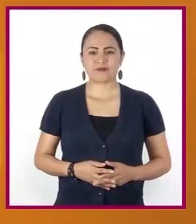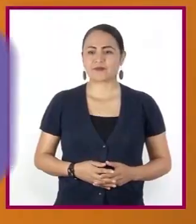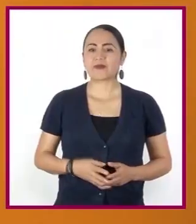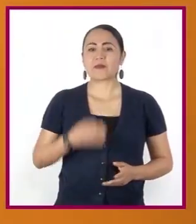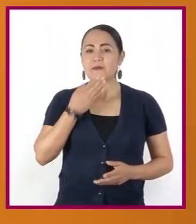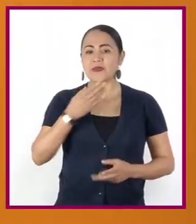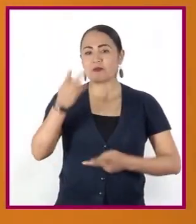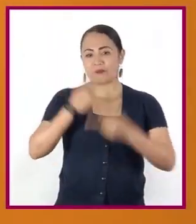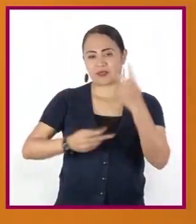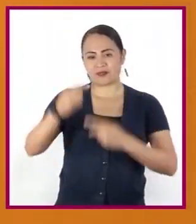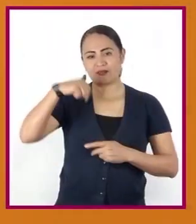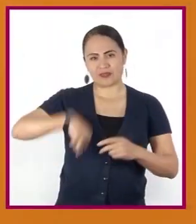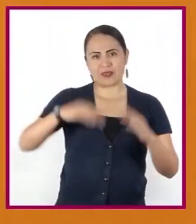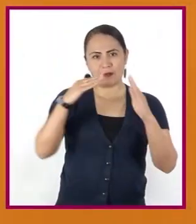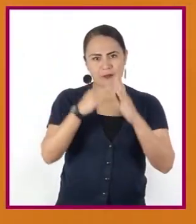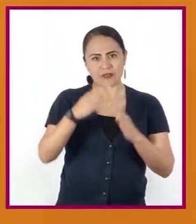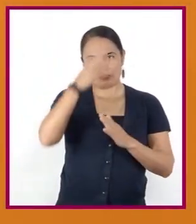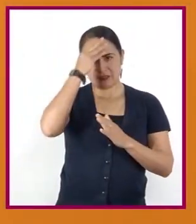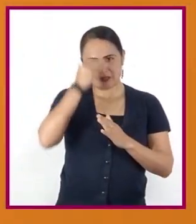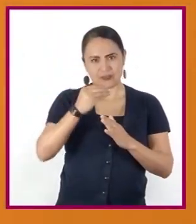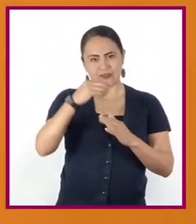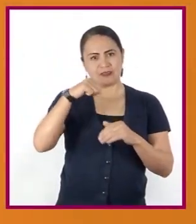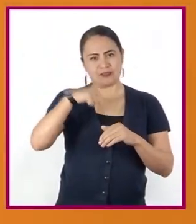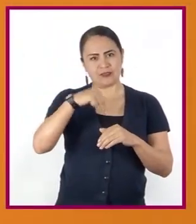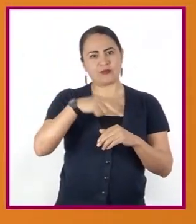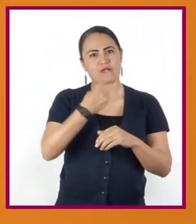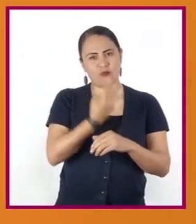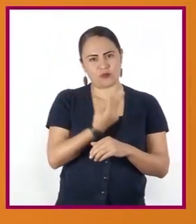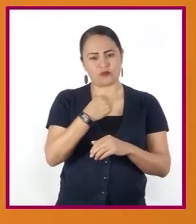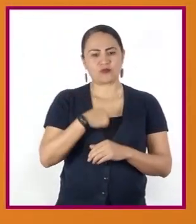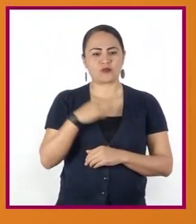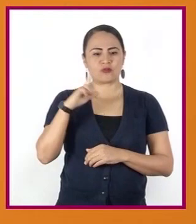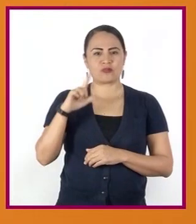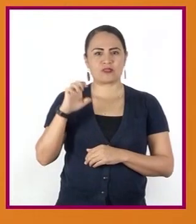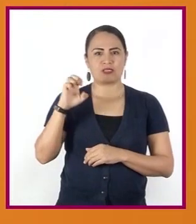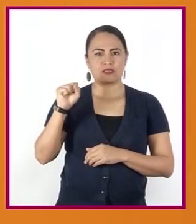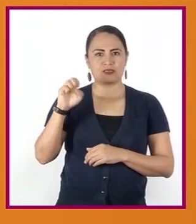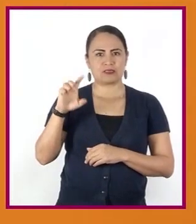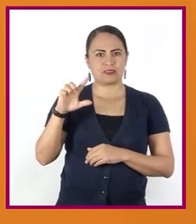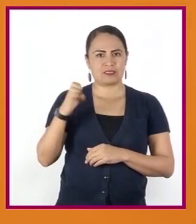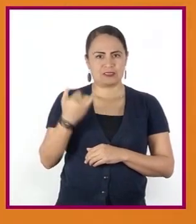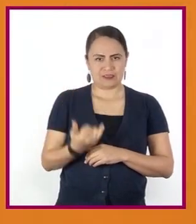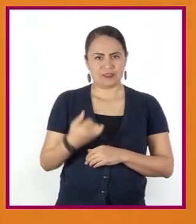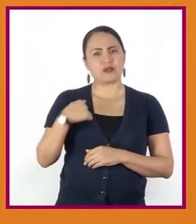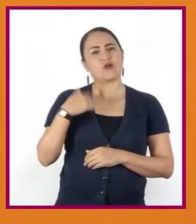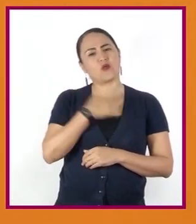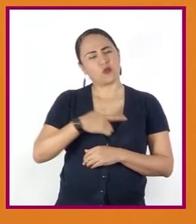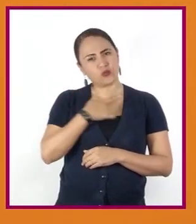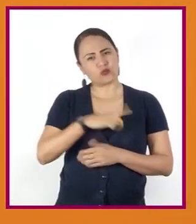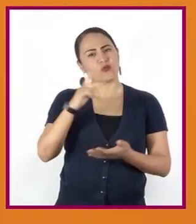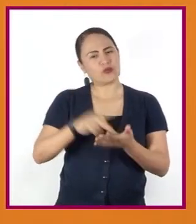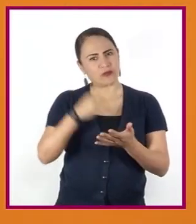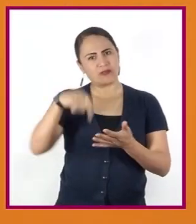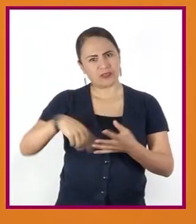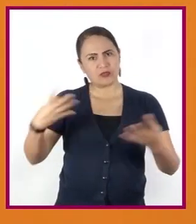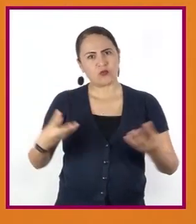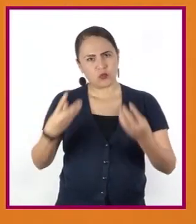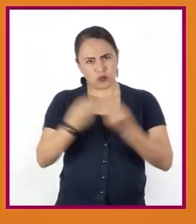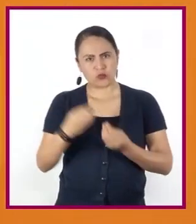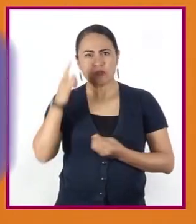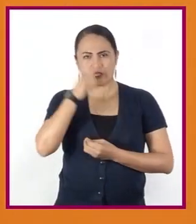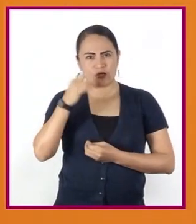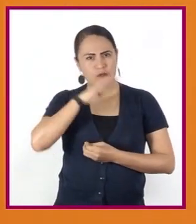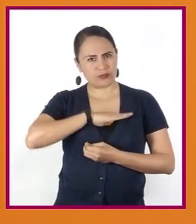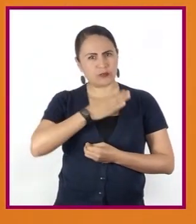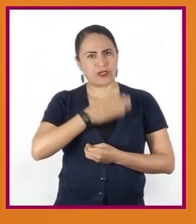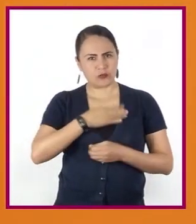Bienvenidos a Aprende en Casa 2. Yo soy Leslie Mendívil y me da mucho gusto que nos acompañen en una sesión más de la asignatura de Lengua Materna